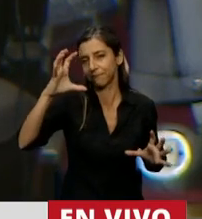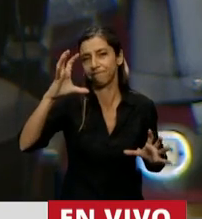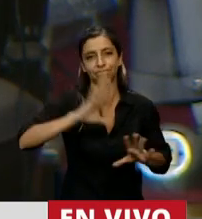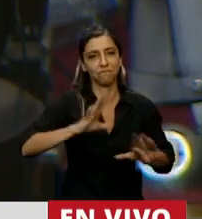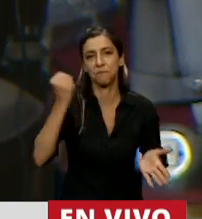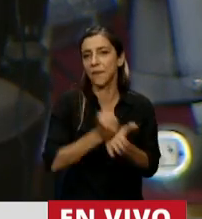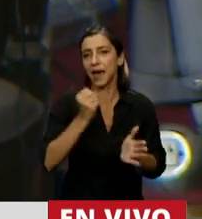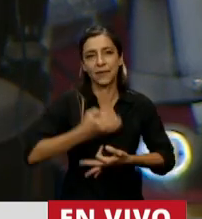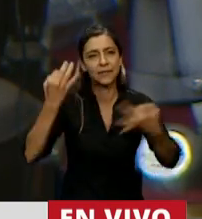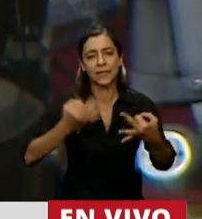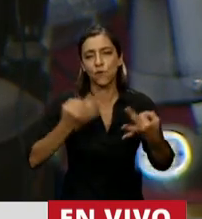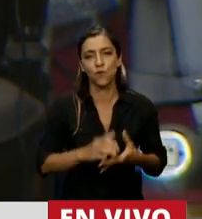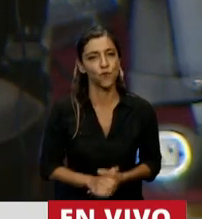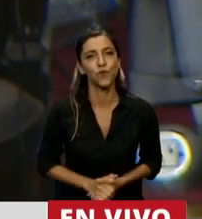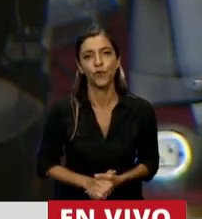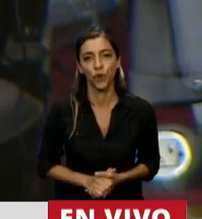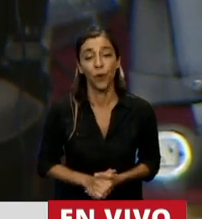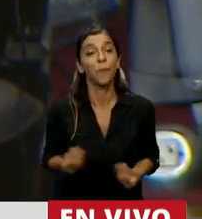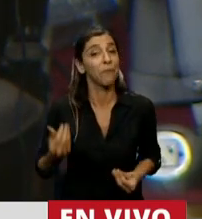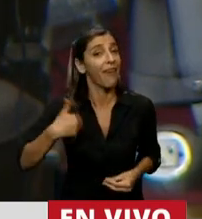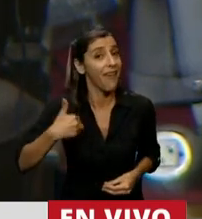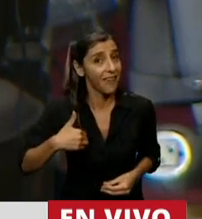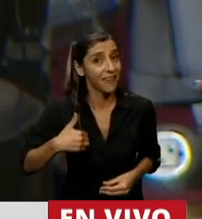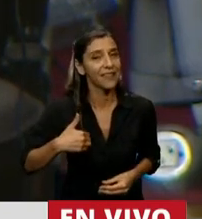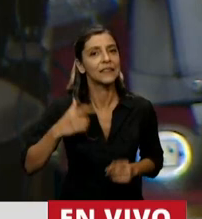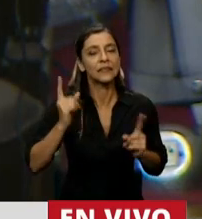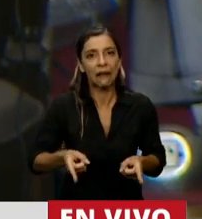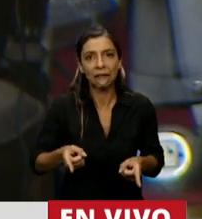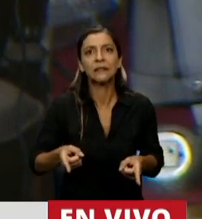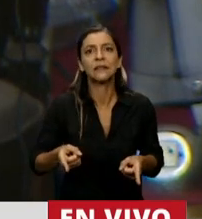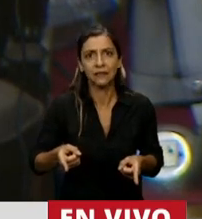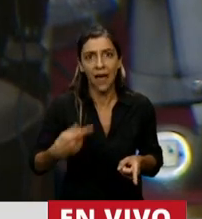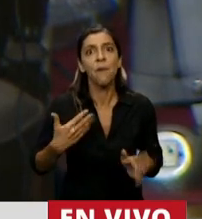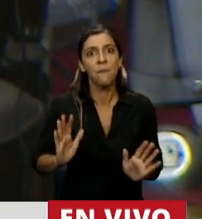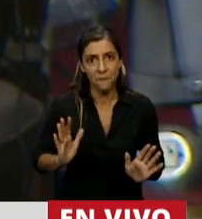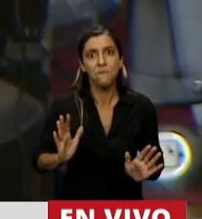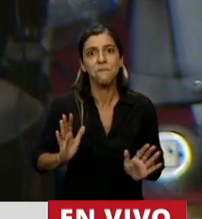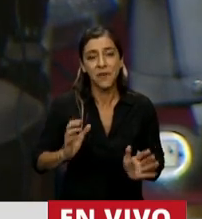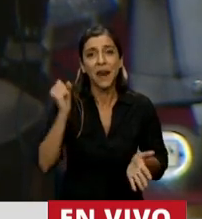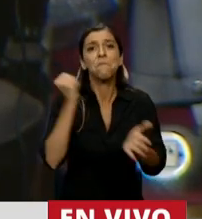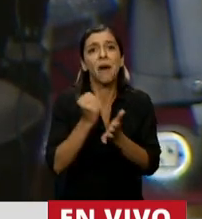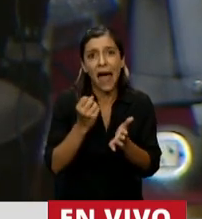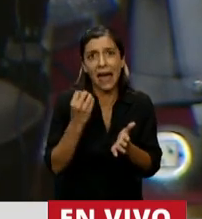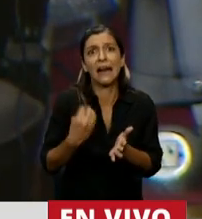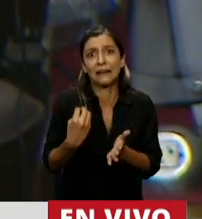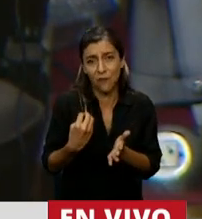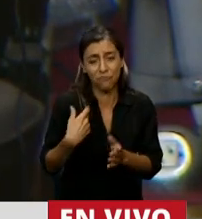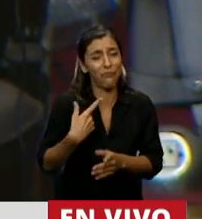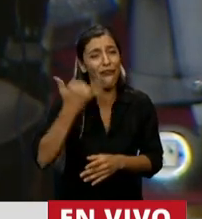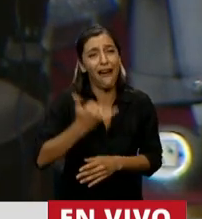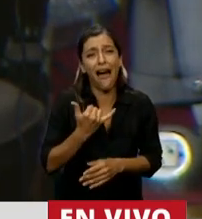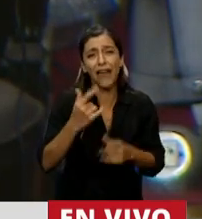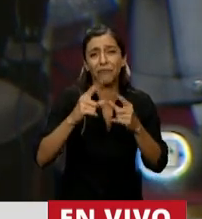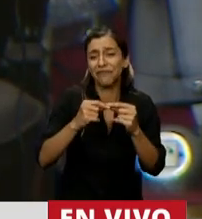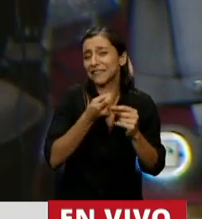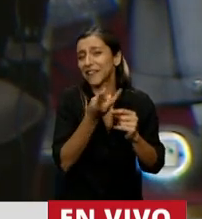Pero la Argentina, además de pasar a la historia por números tristísimos,